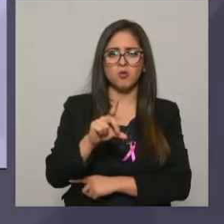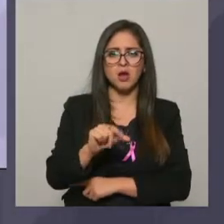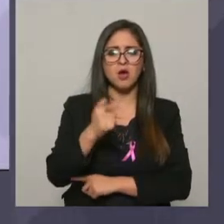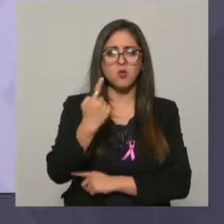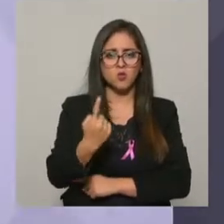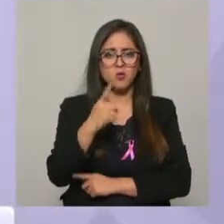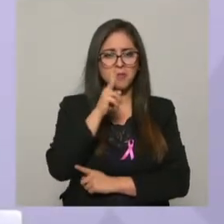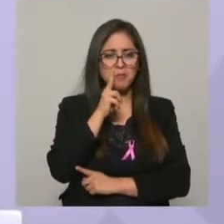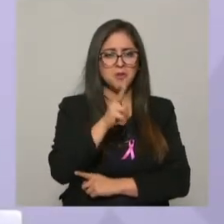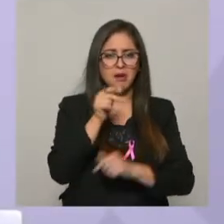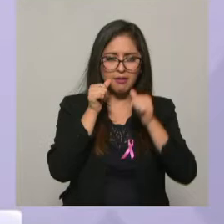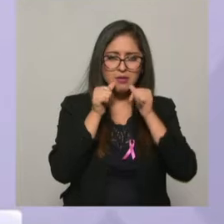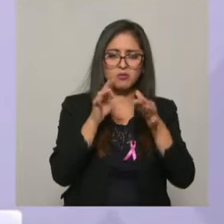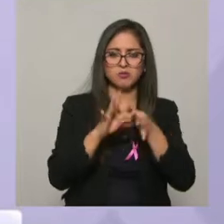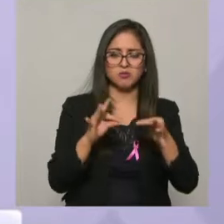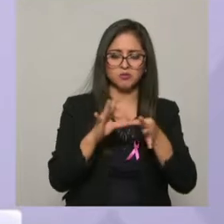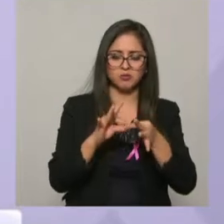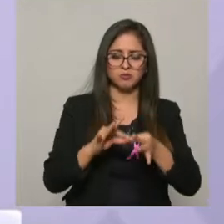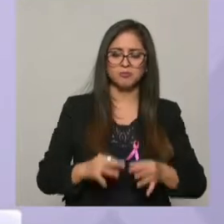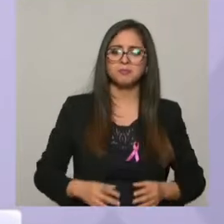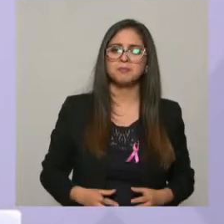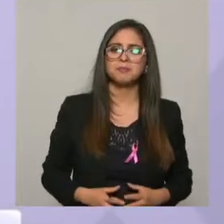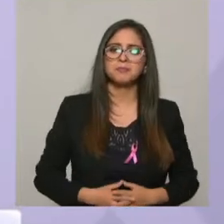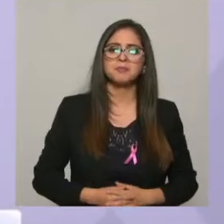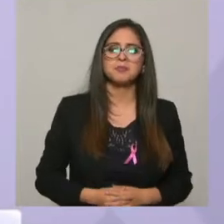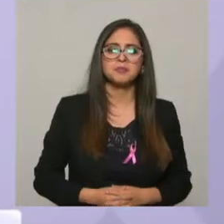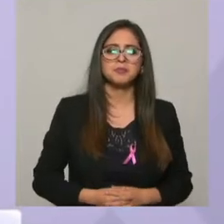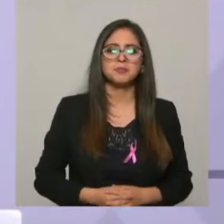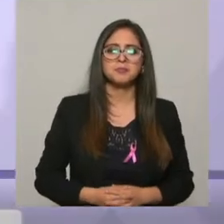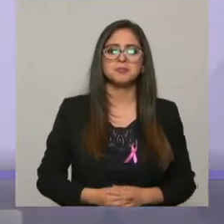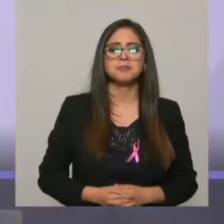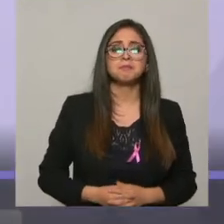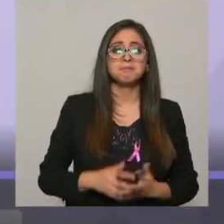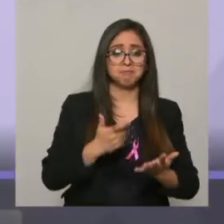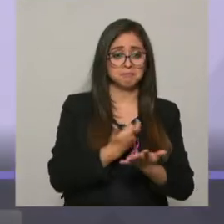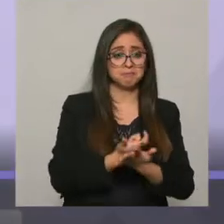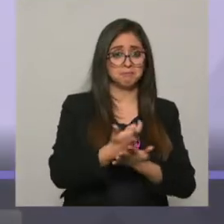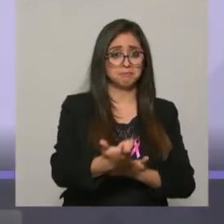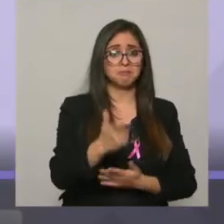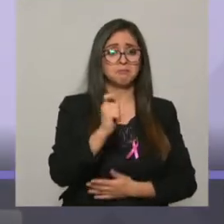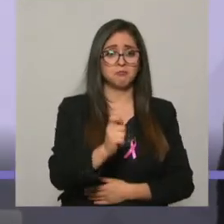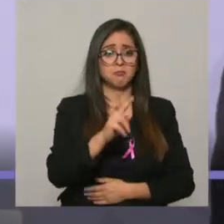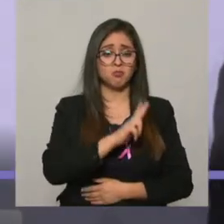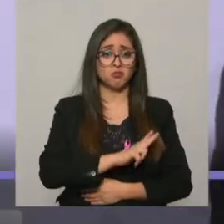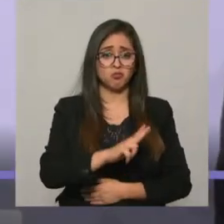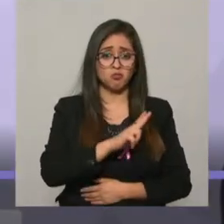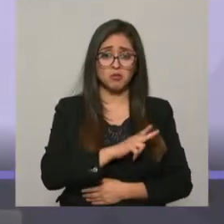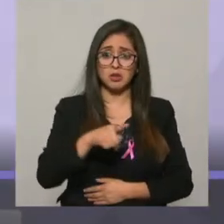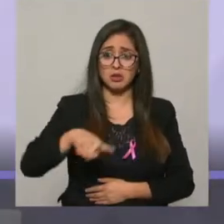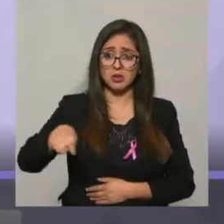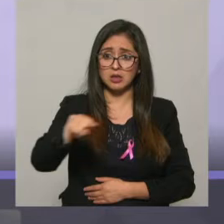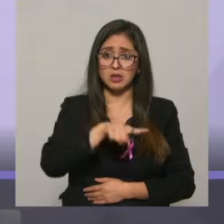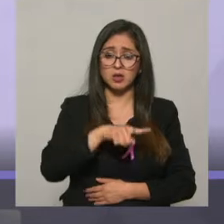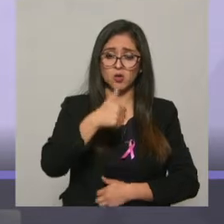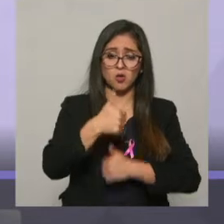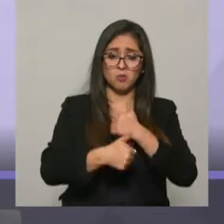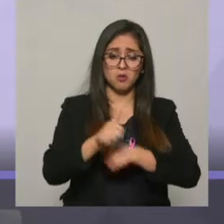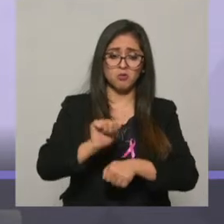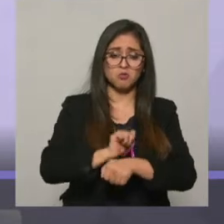atención. Públicos, sino son recursos privados. Es un evento muy importante para la Ciudad de